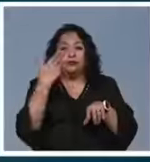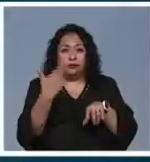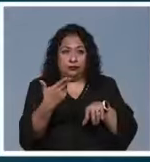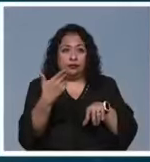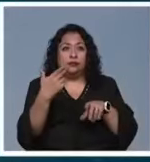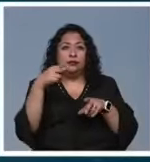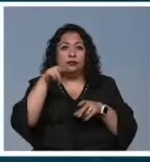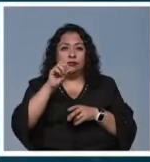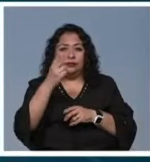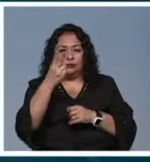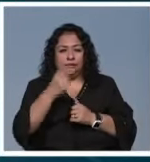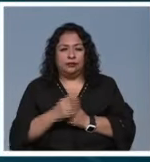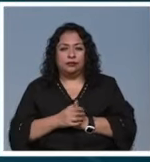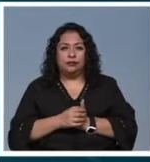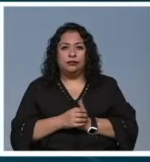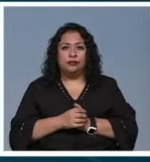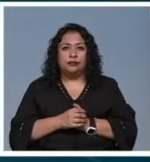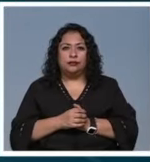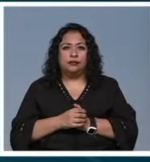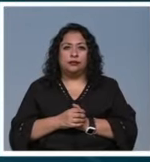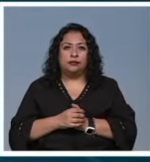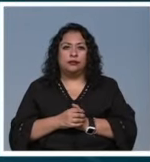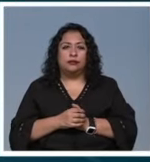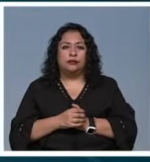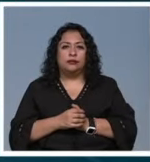Meléndez, Noticias 22.